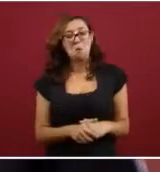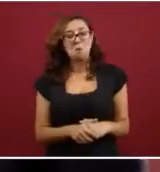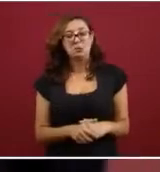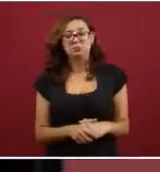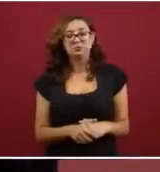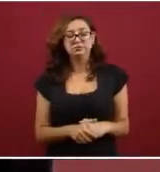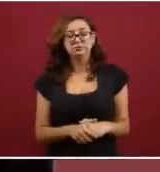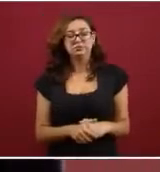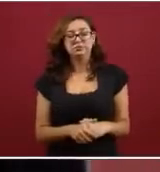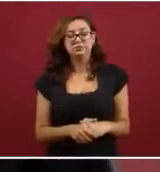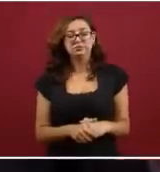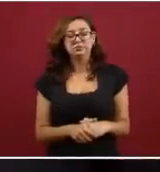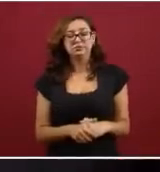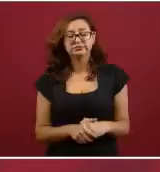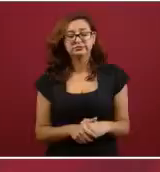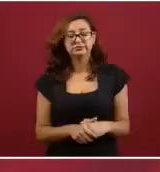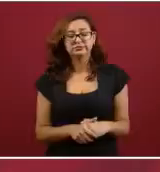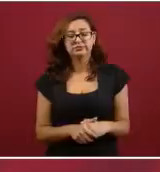tiene